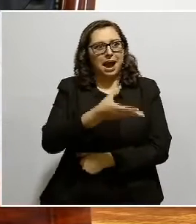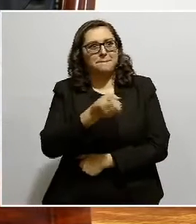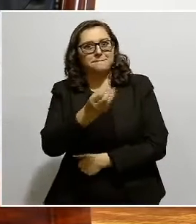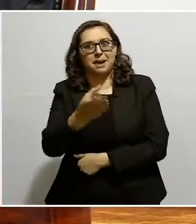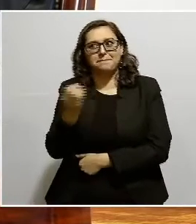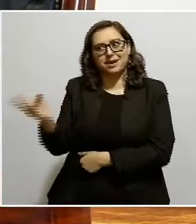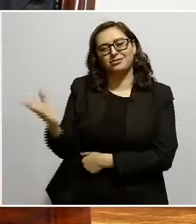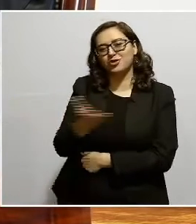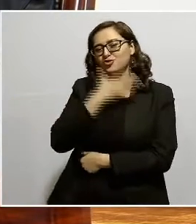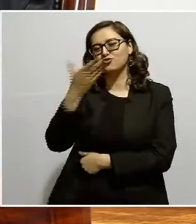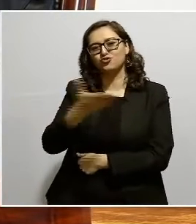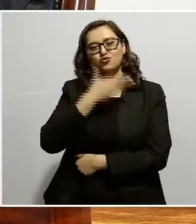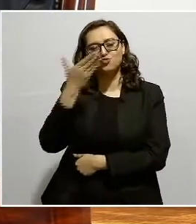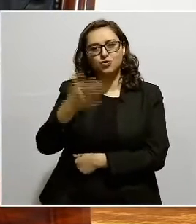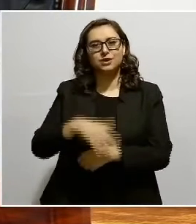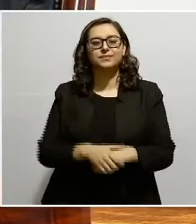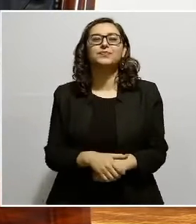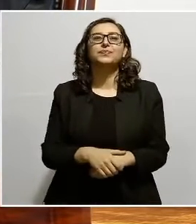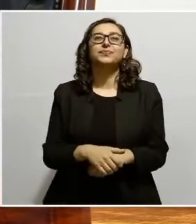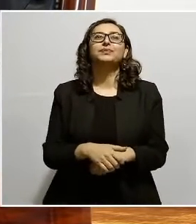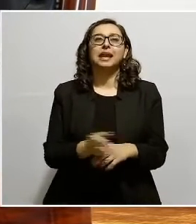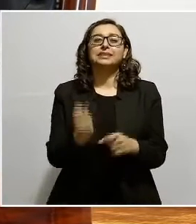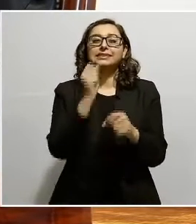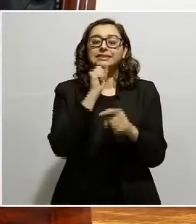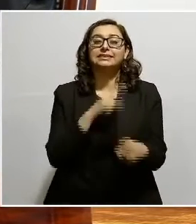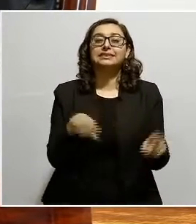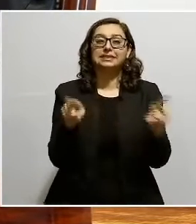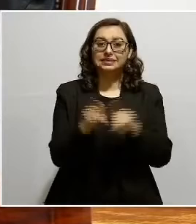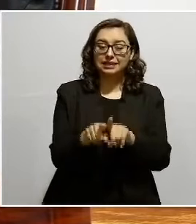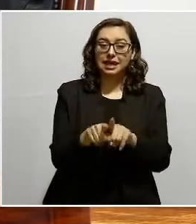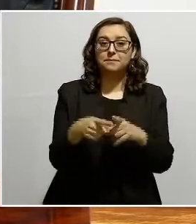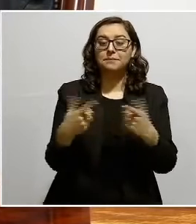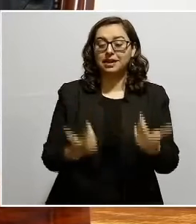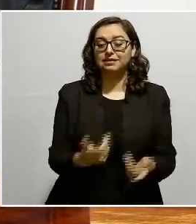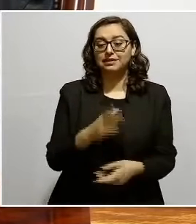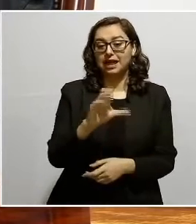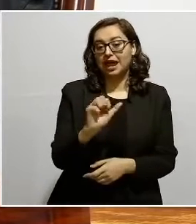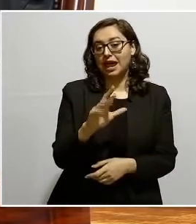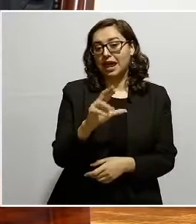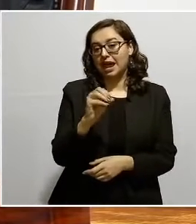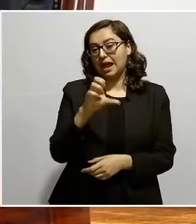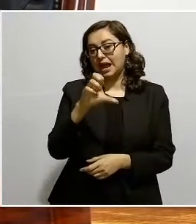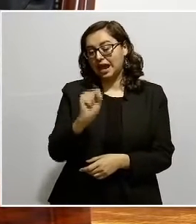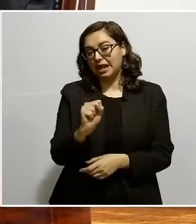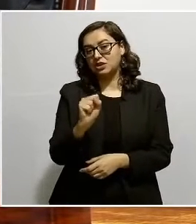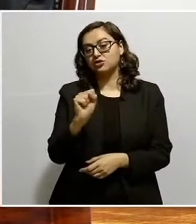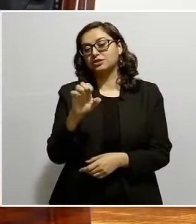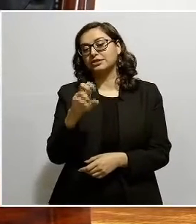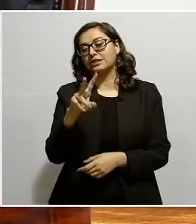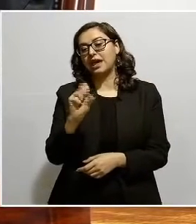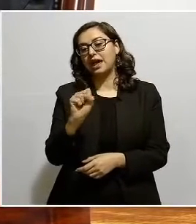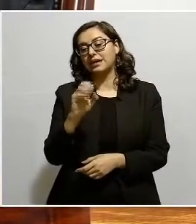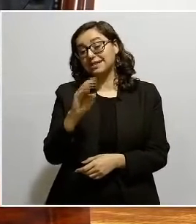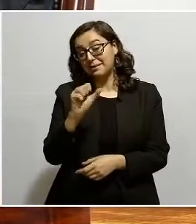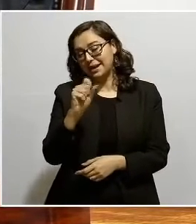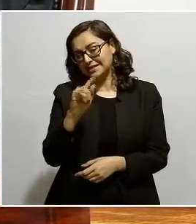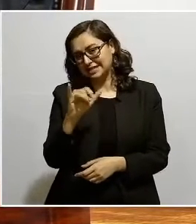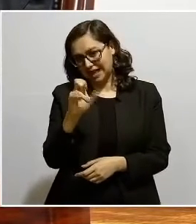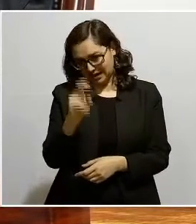También nos acompañó Carlos Sebastián Hernández, director del Museo de